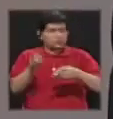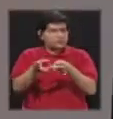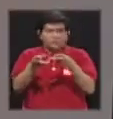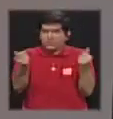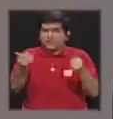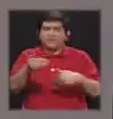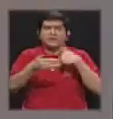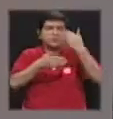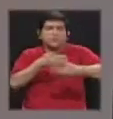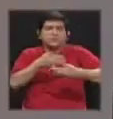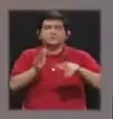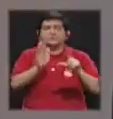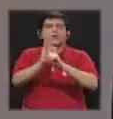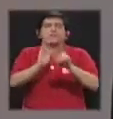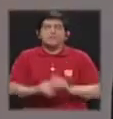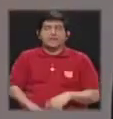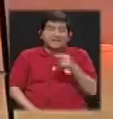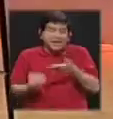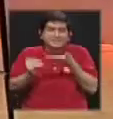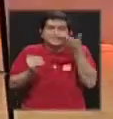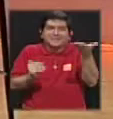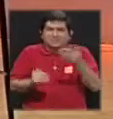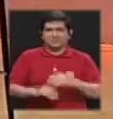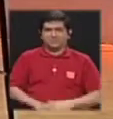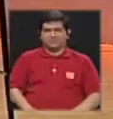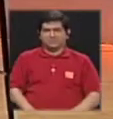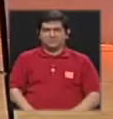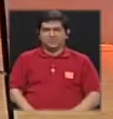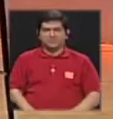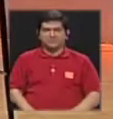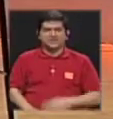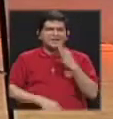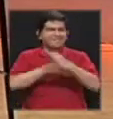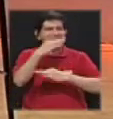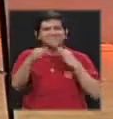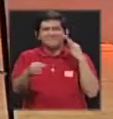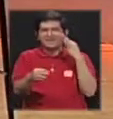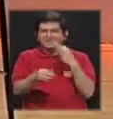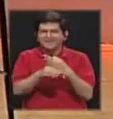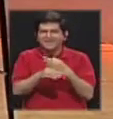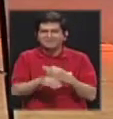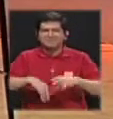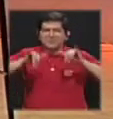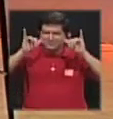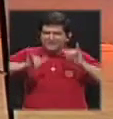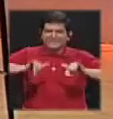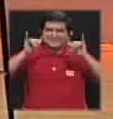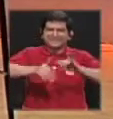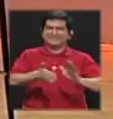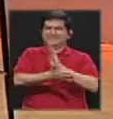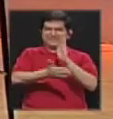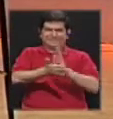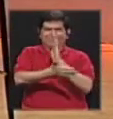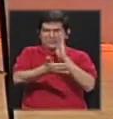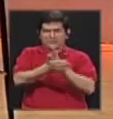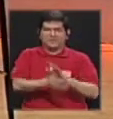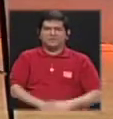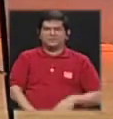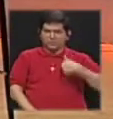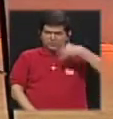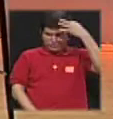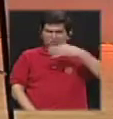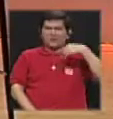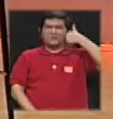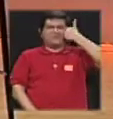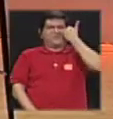ley posterior. Entonces, esos son elementos, digámoslo así, de tipo que se encuentran presentes en el documento. Para mí es